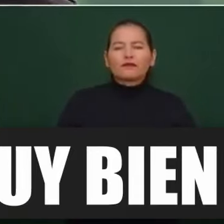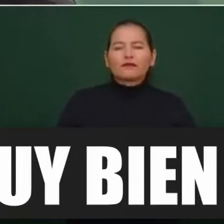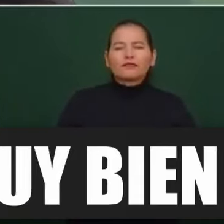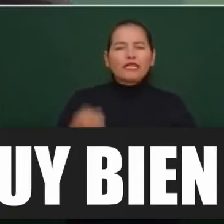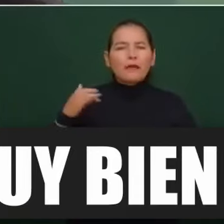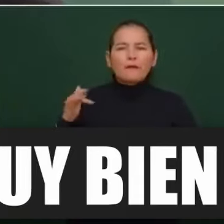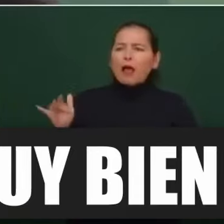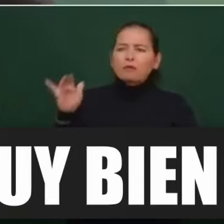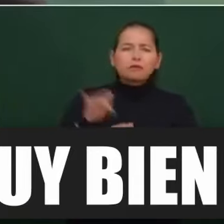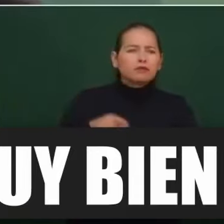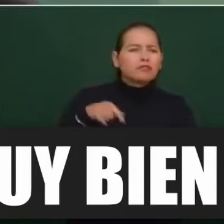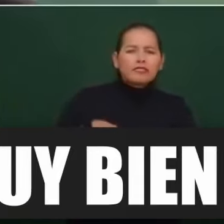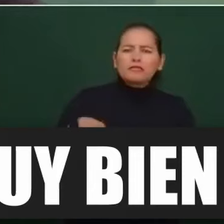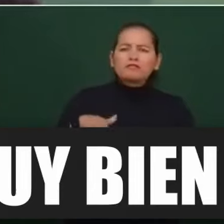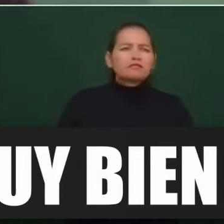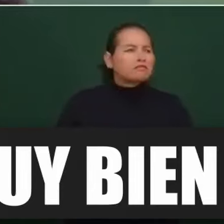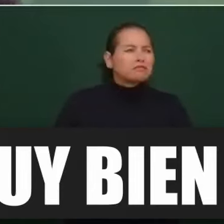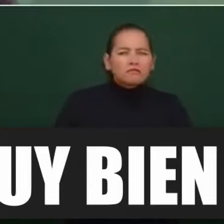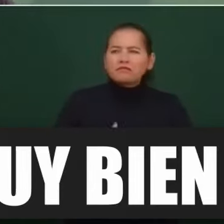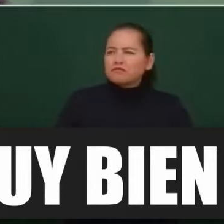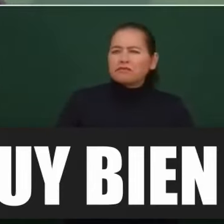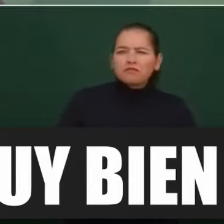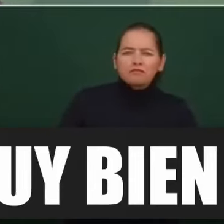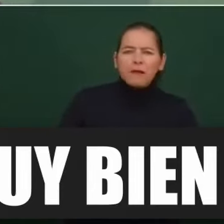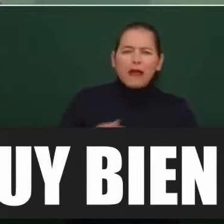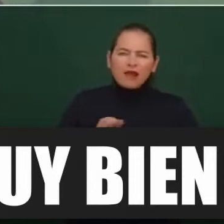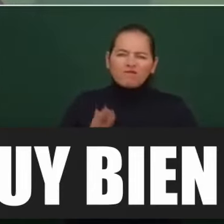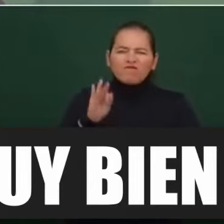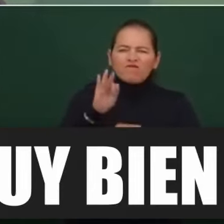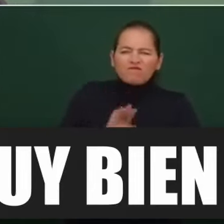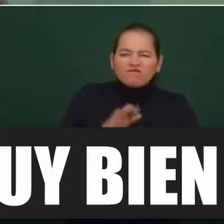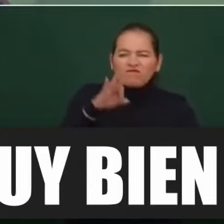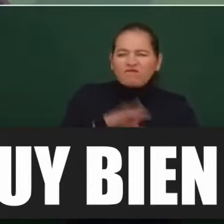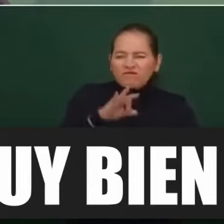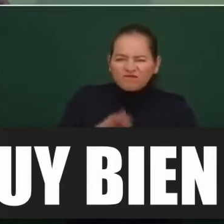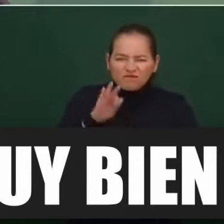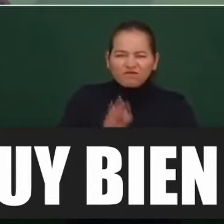pasamos por aquí, caminando, en el éxodo por la democracia.